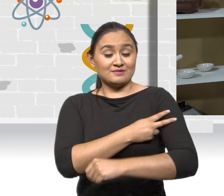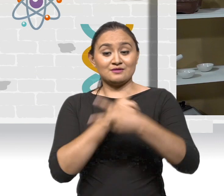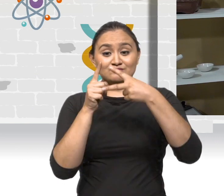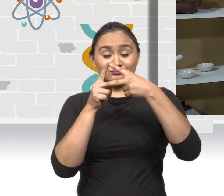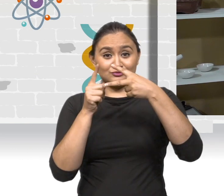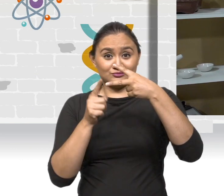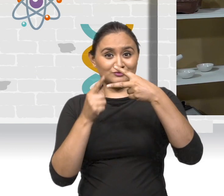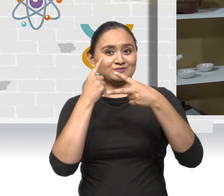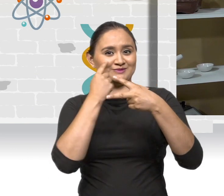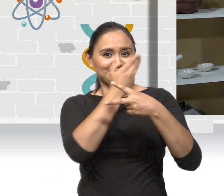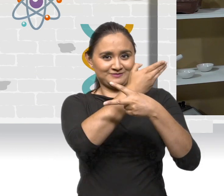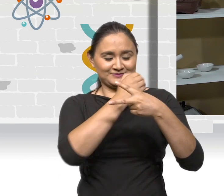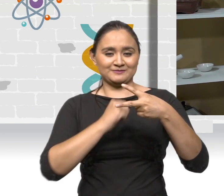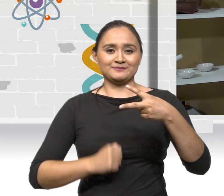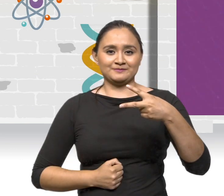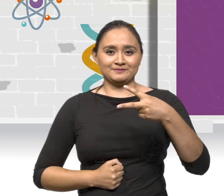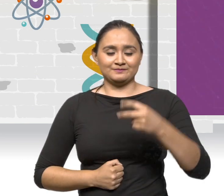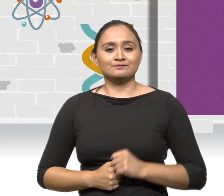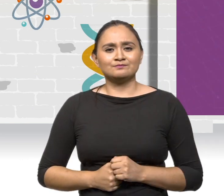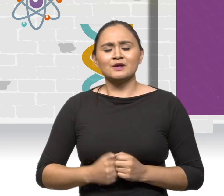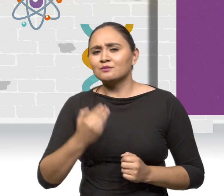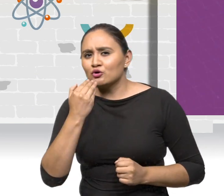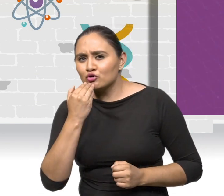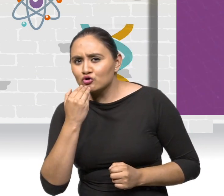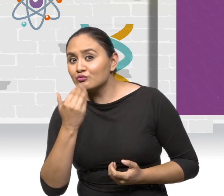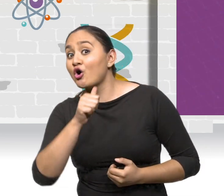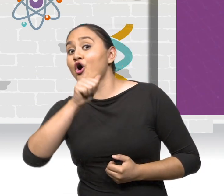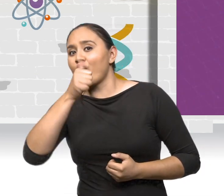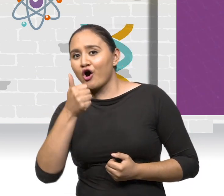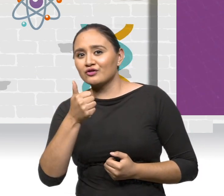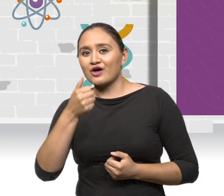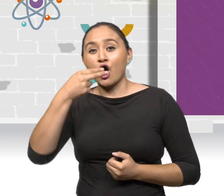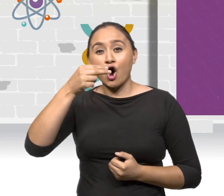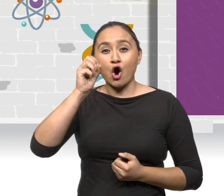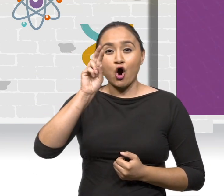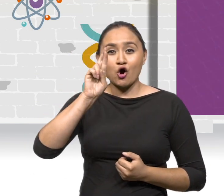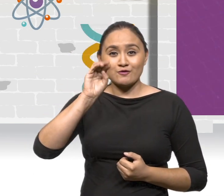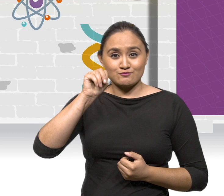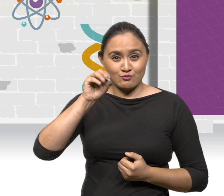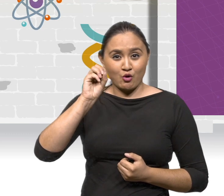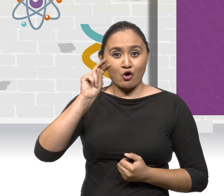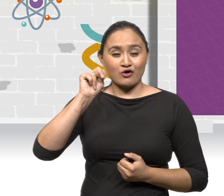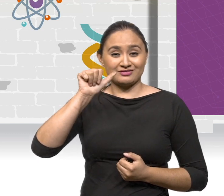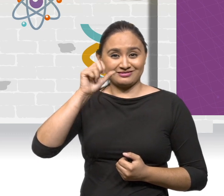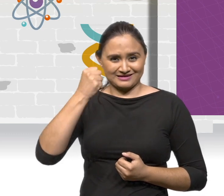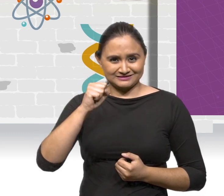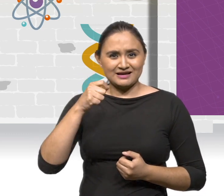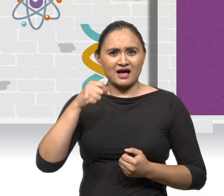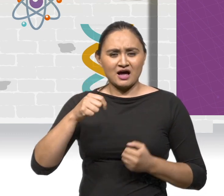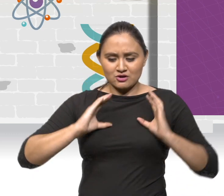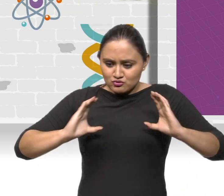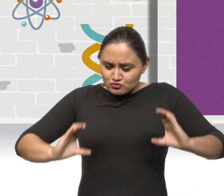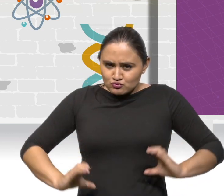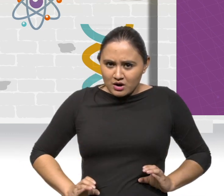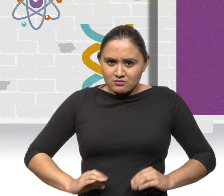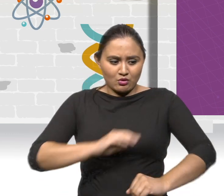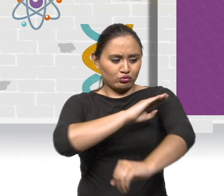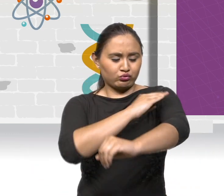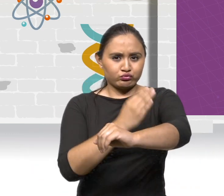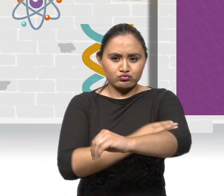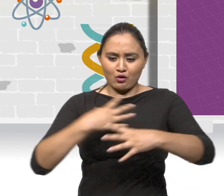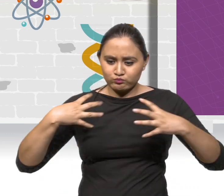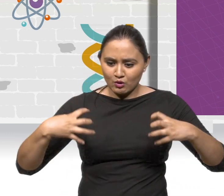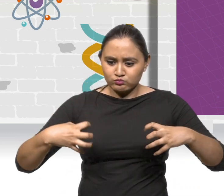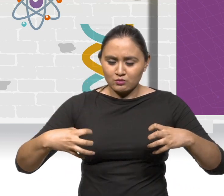las hidrosolubles y las liposolubles. Las hormonas son sustancias segregadas por las células especializadas, localizadas en